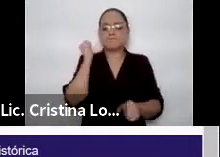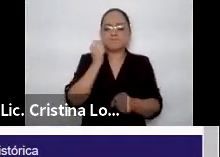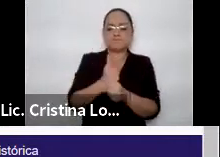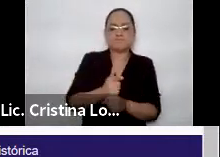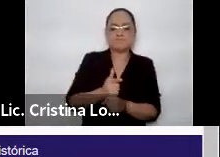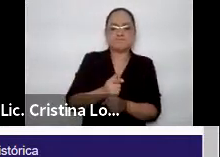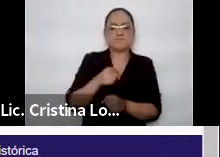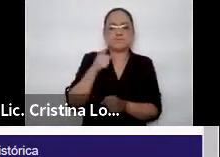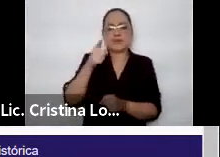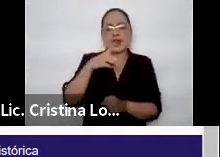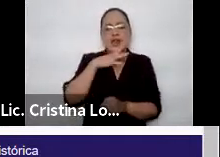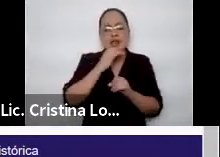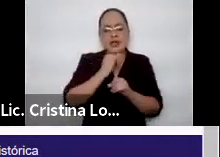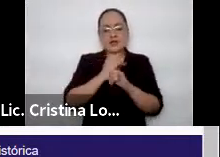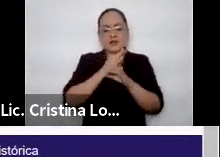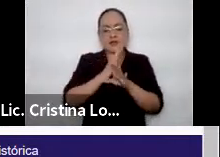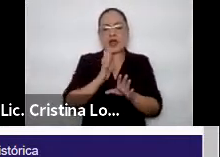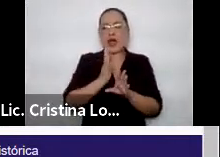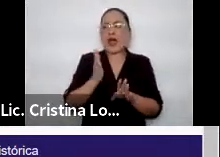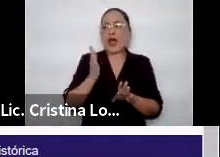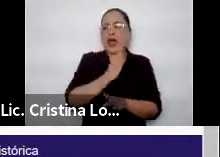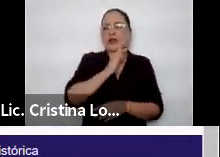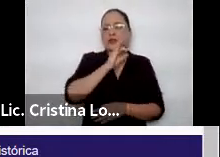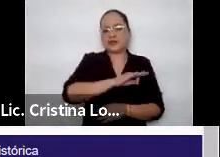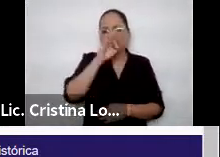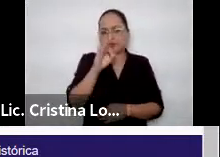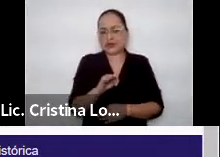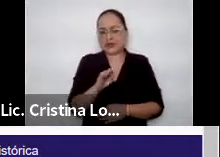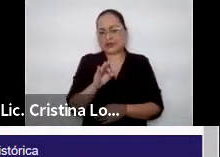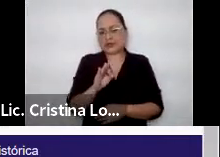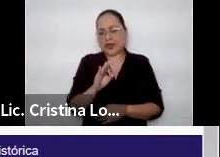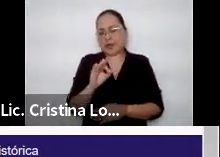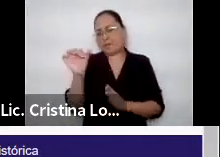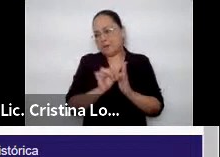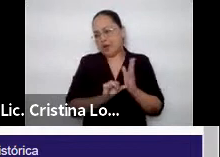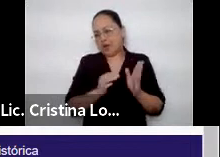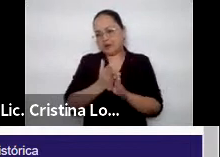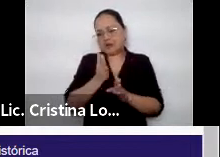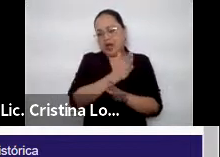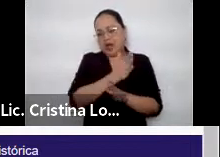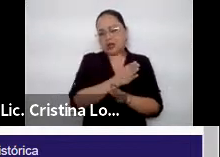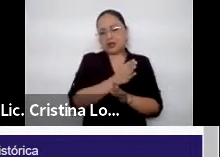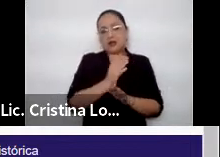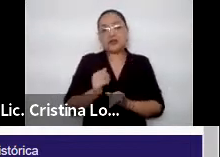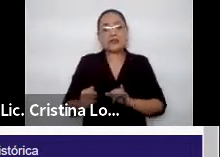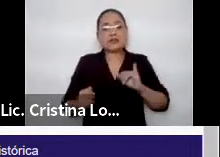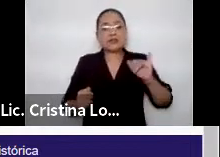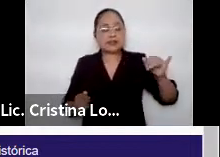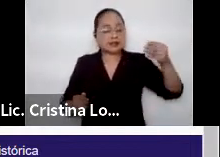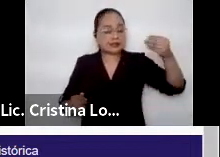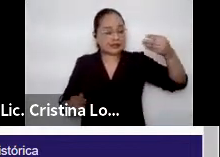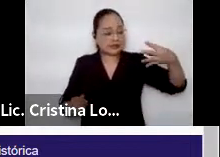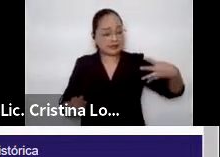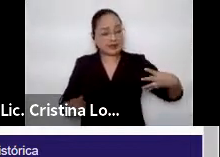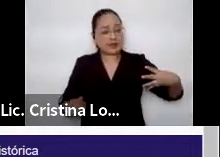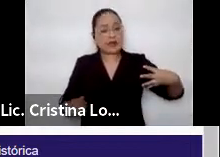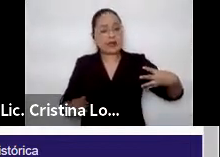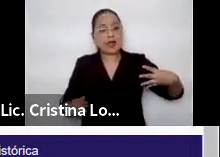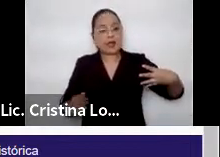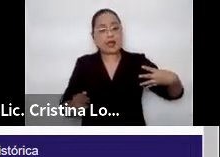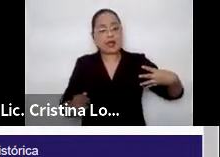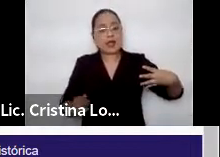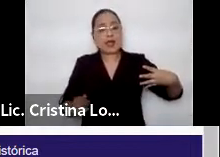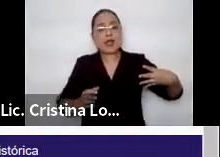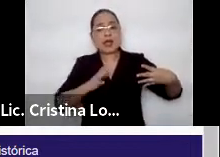información de una gaceta de otra fecha, en la parte izquierda, donde están los marcadores, aquí tenemos precisamente